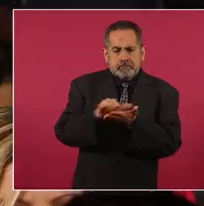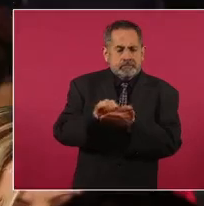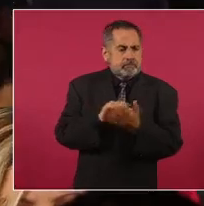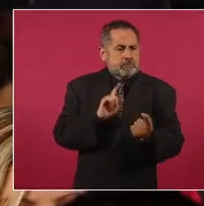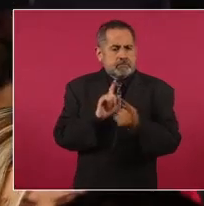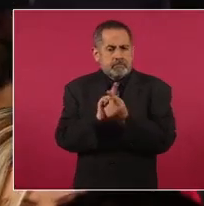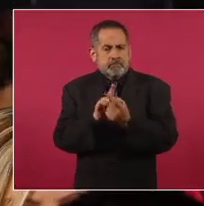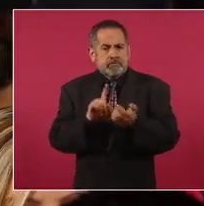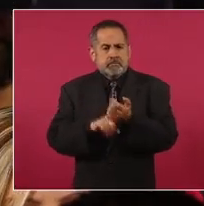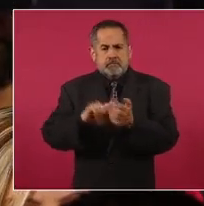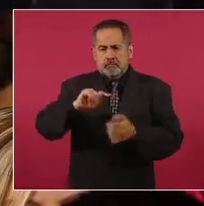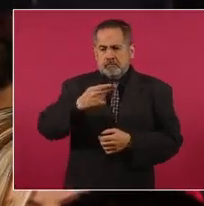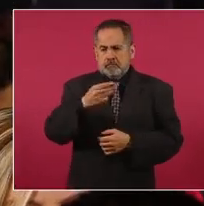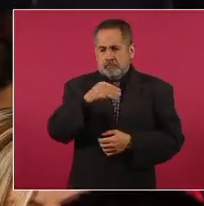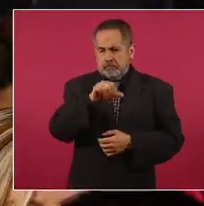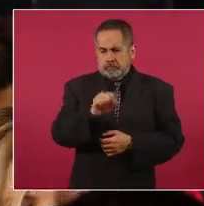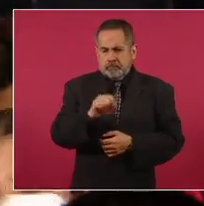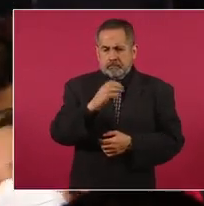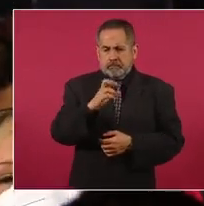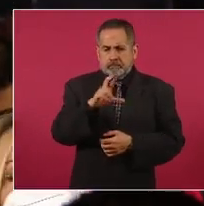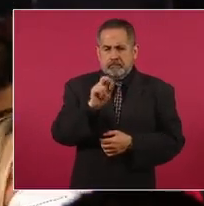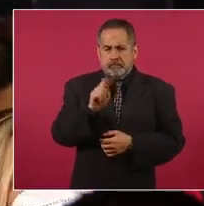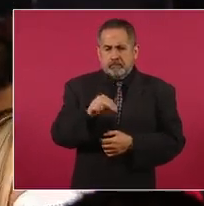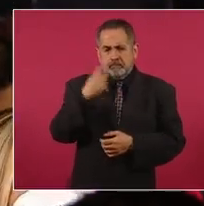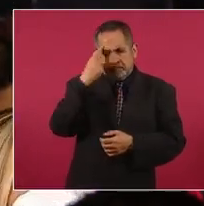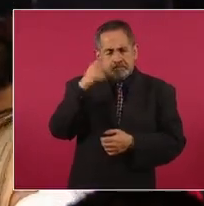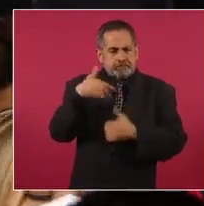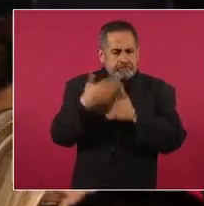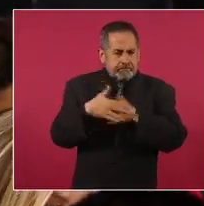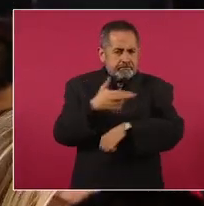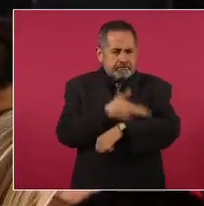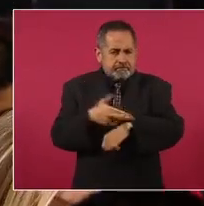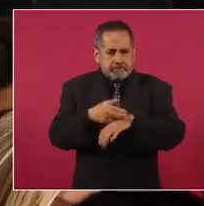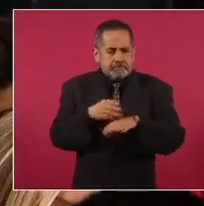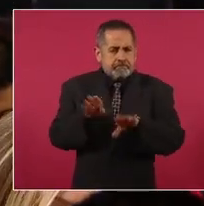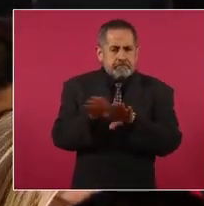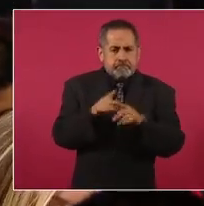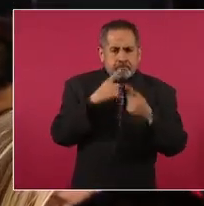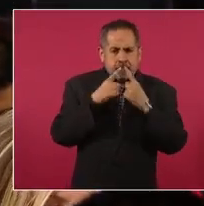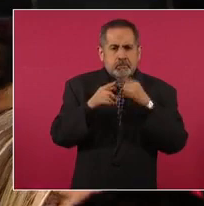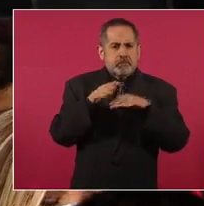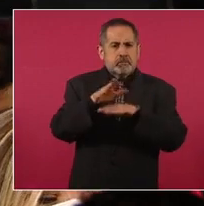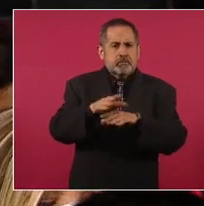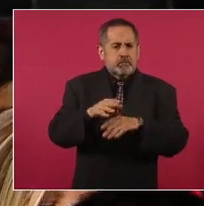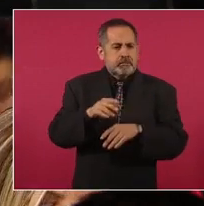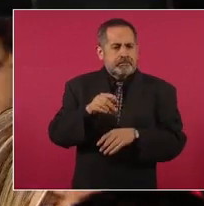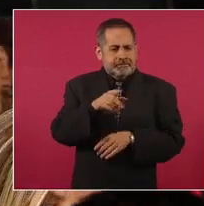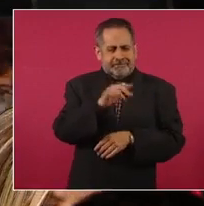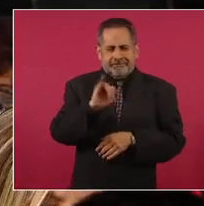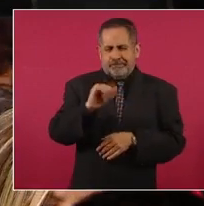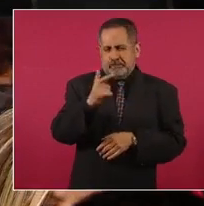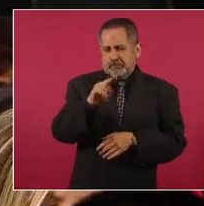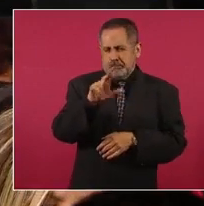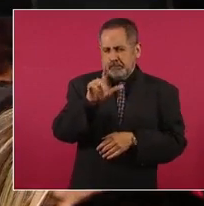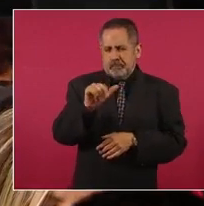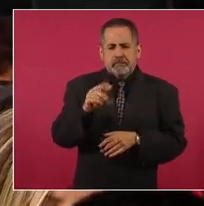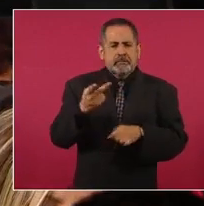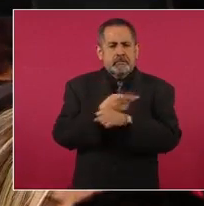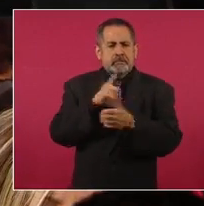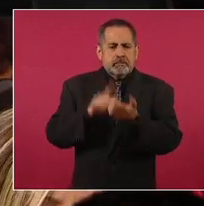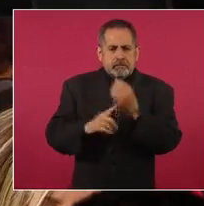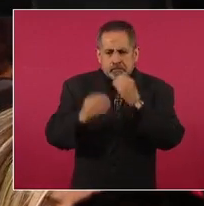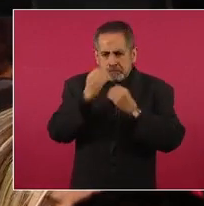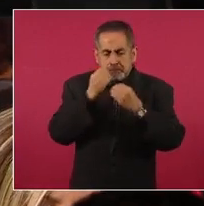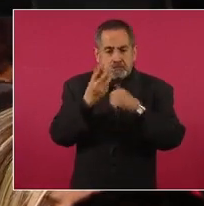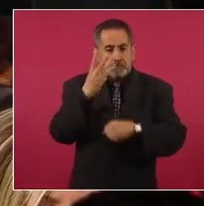con Tomás Herón buscando, según esto, un arreglo con él por el caso Iguala, si nos puede comentar de esto, de una comida de hasta